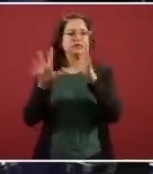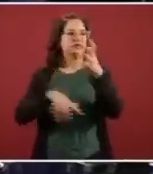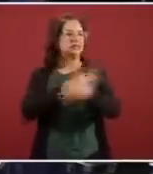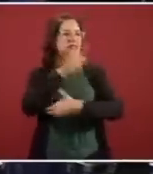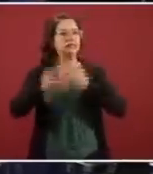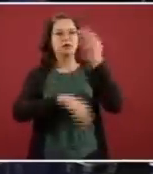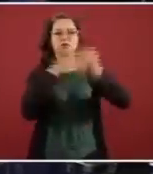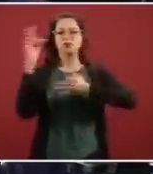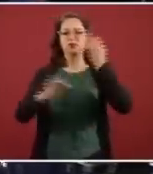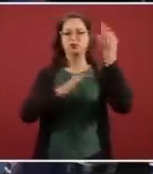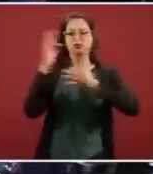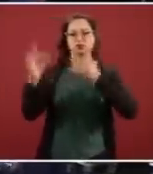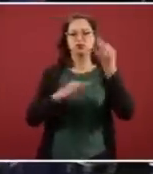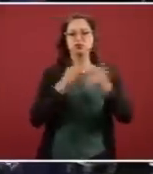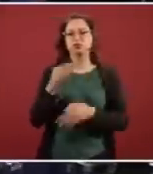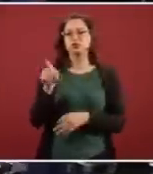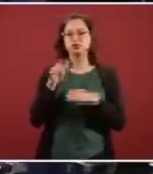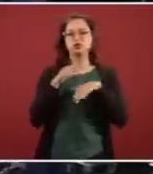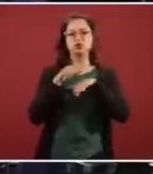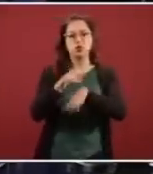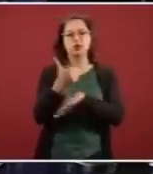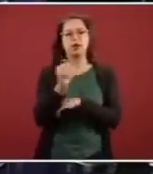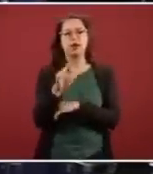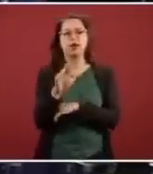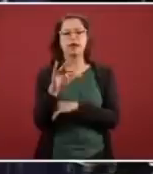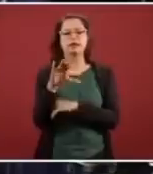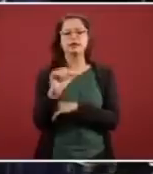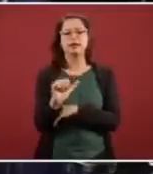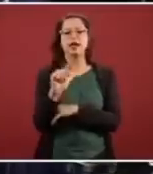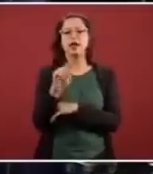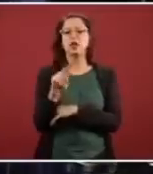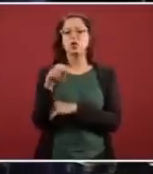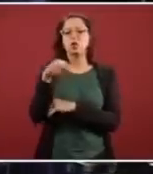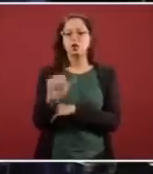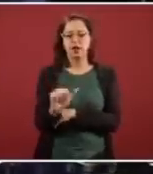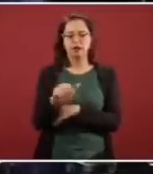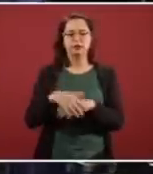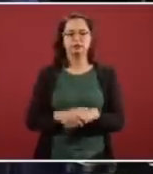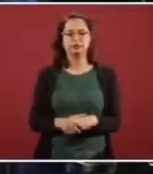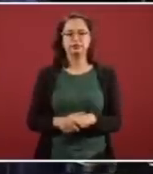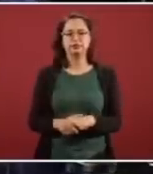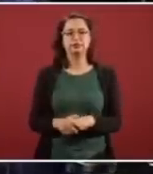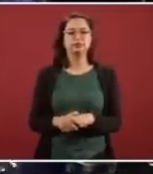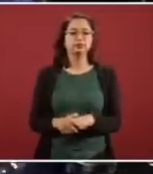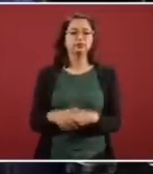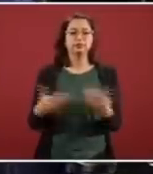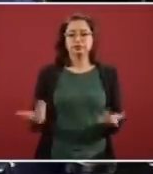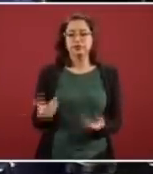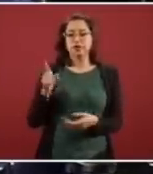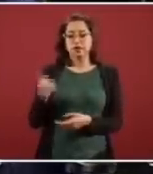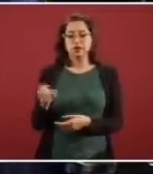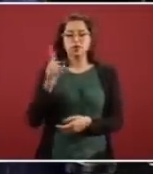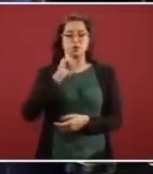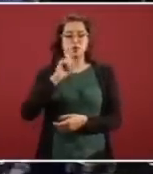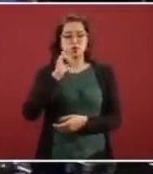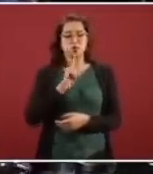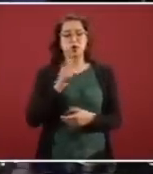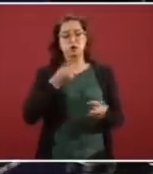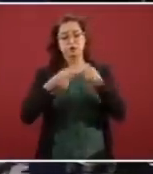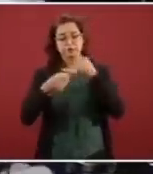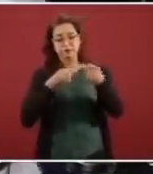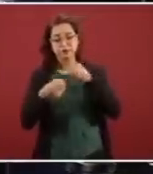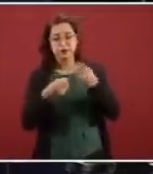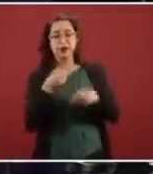notas de García Luna. Ella afirmó ya a un periodista, a Julio Hernández, que